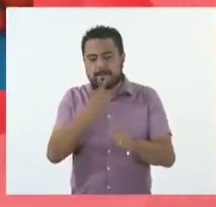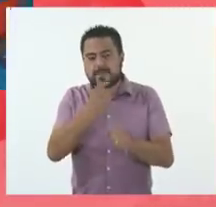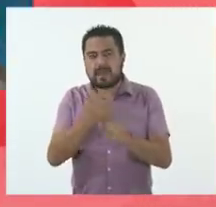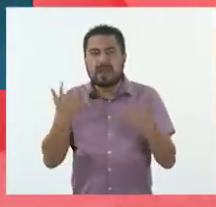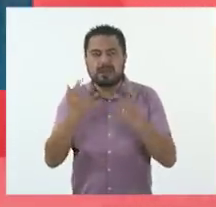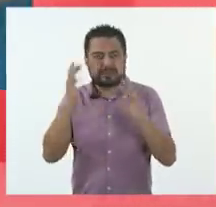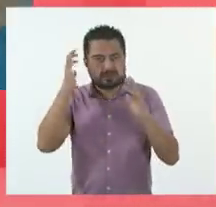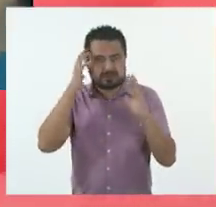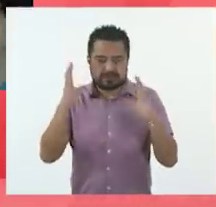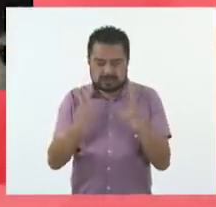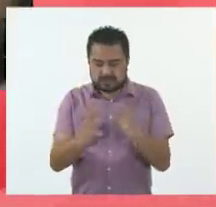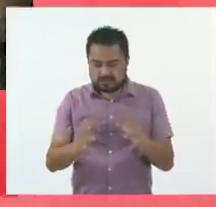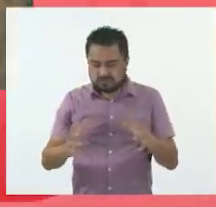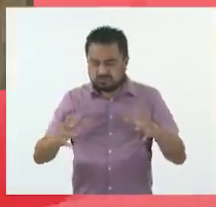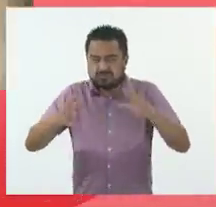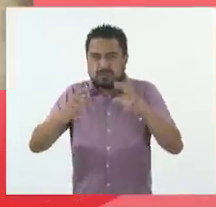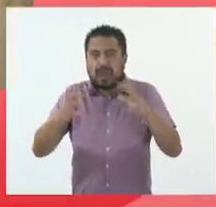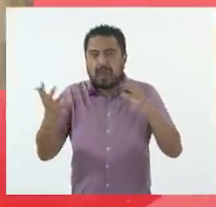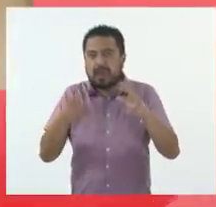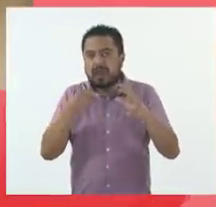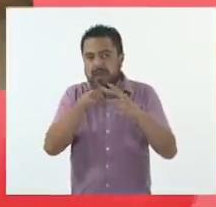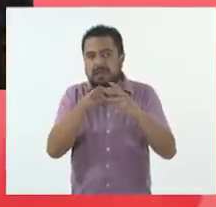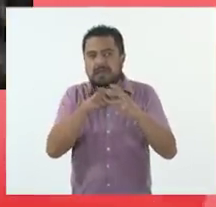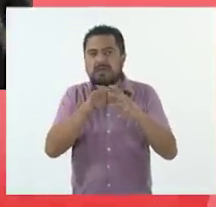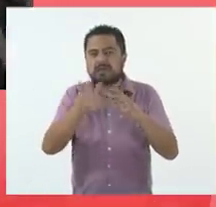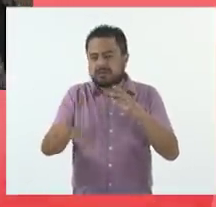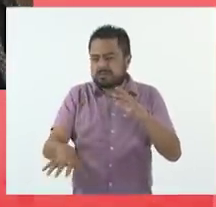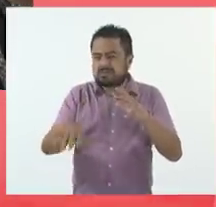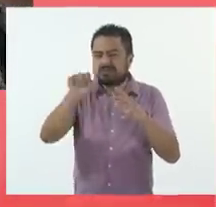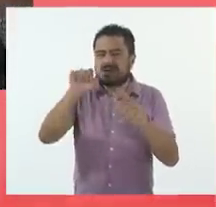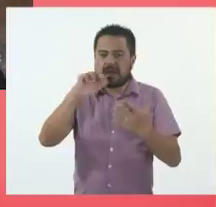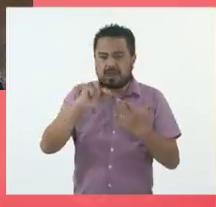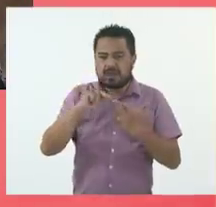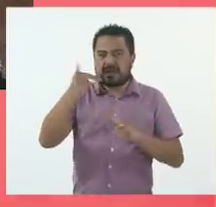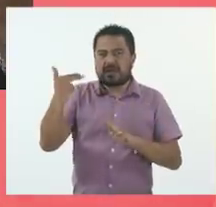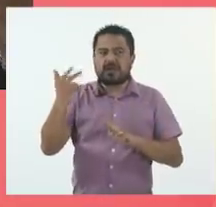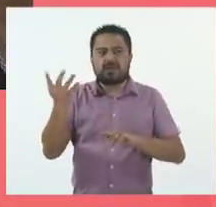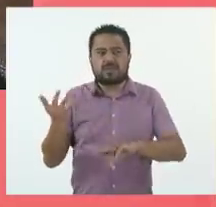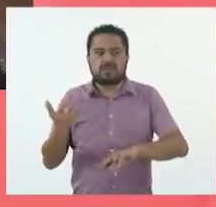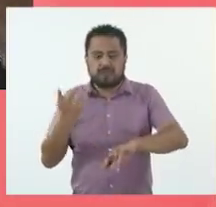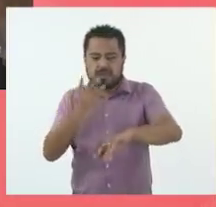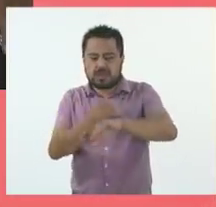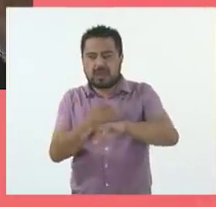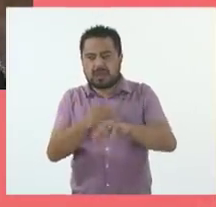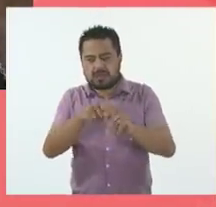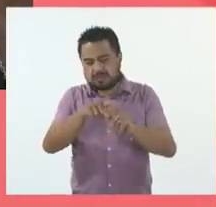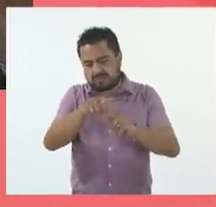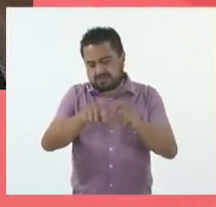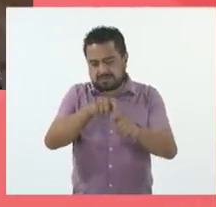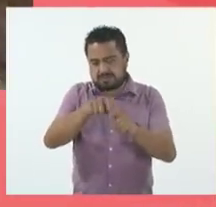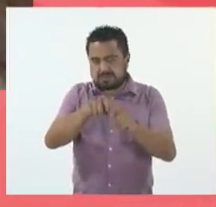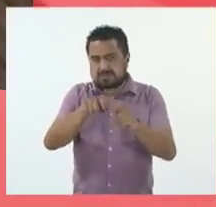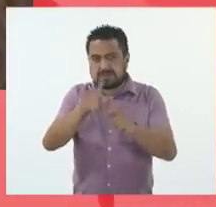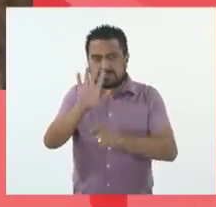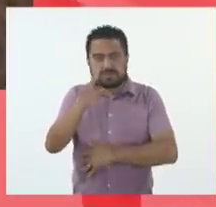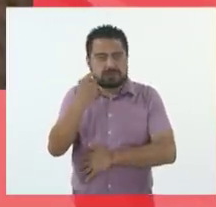la cabecita, que se hace así, y vamos a agarrar un hilo y vamos a ponerle aquí. Mire,